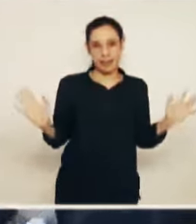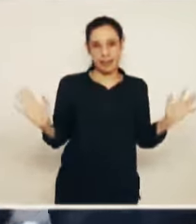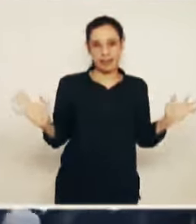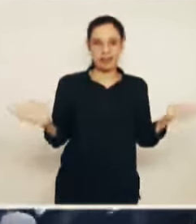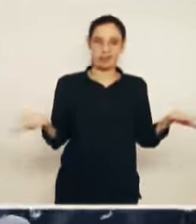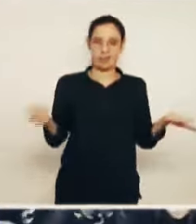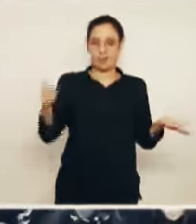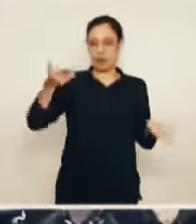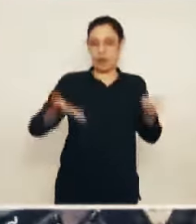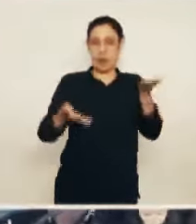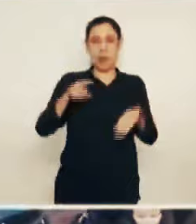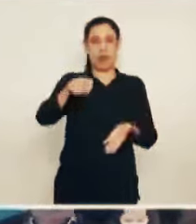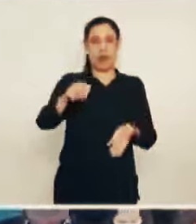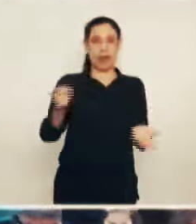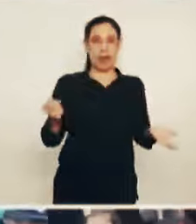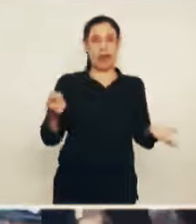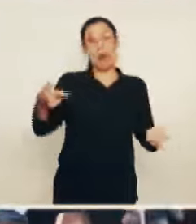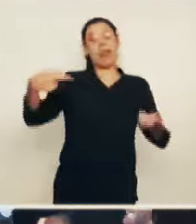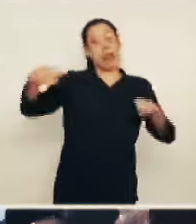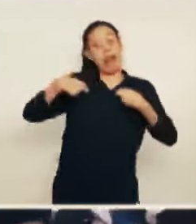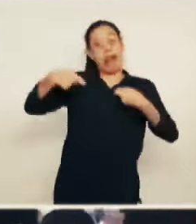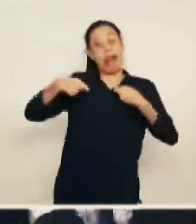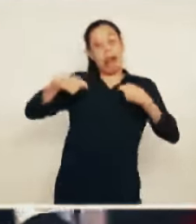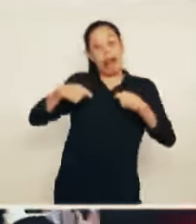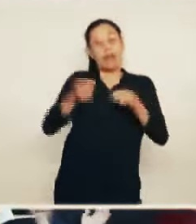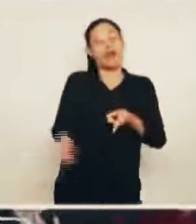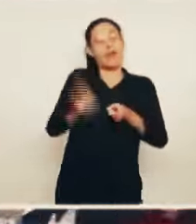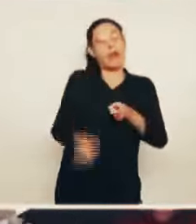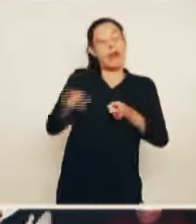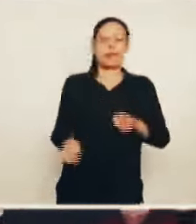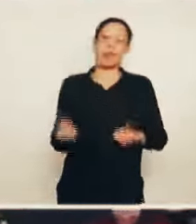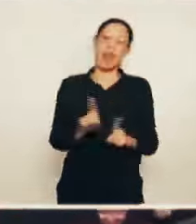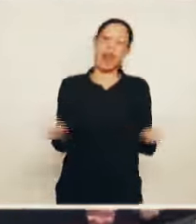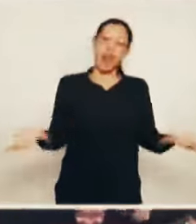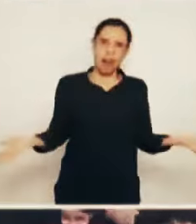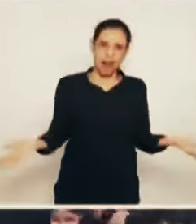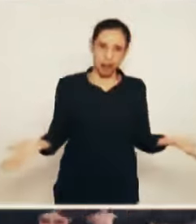Pues, no me jodan más con esto.